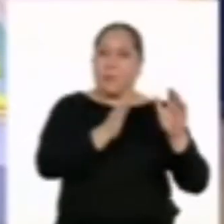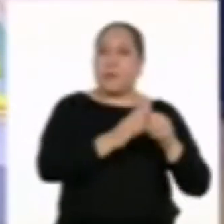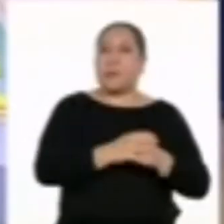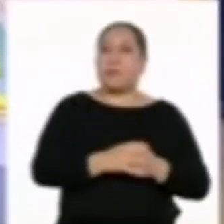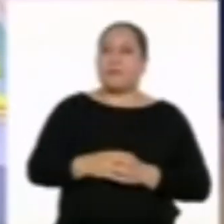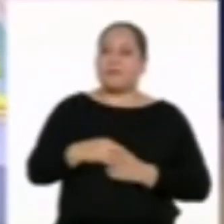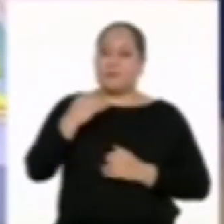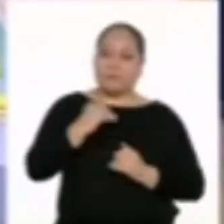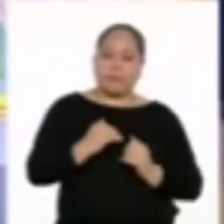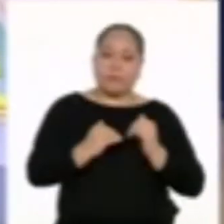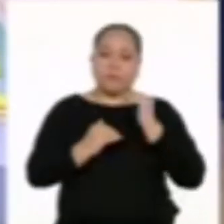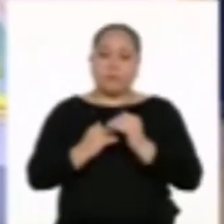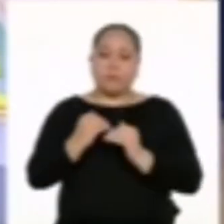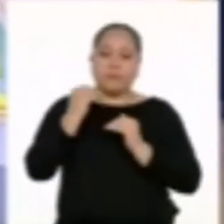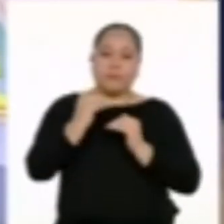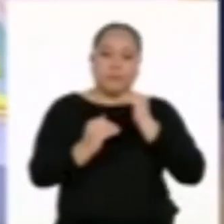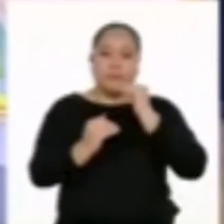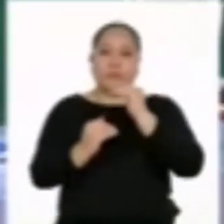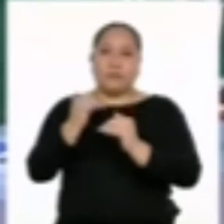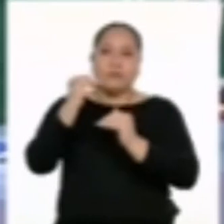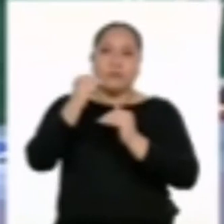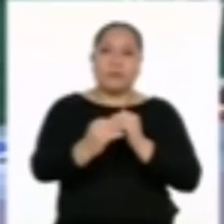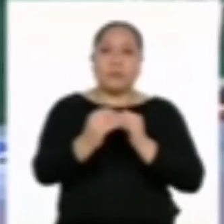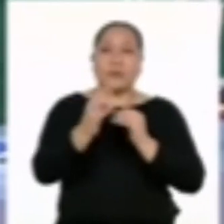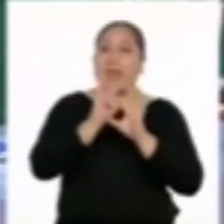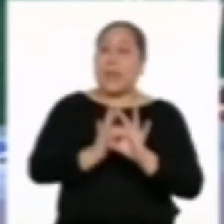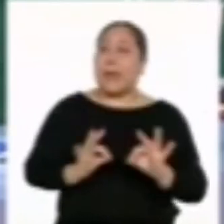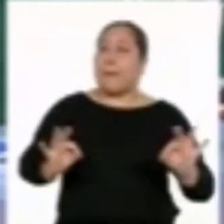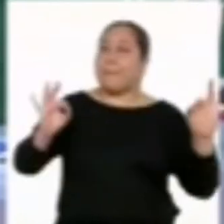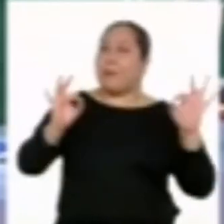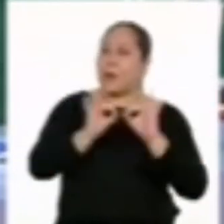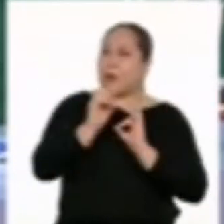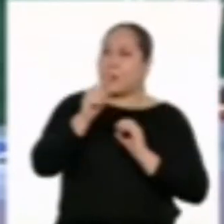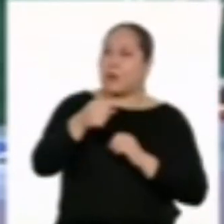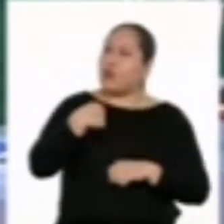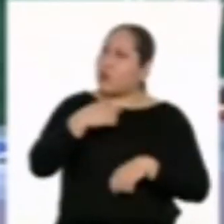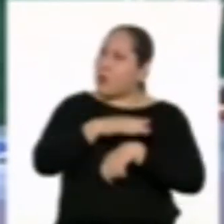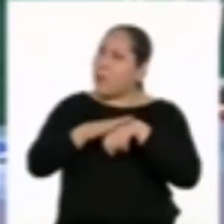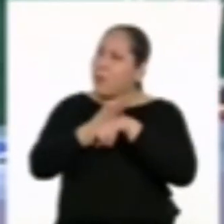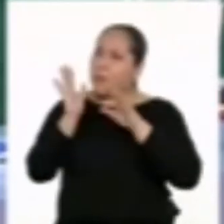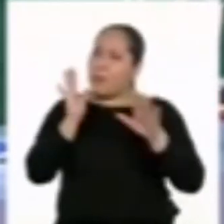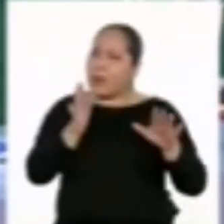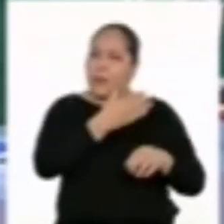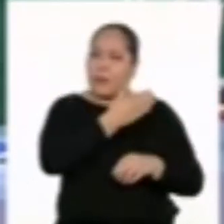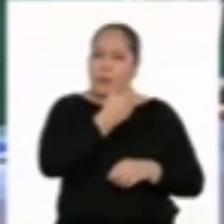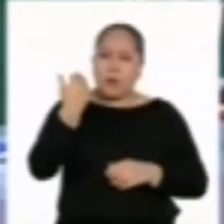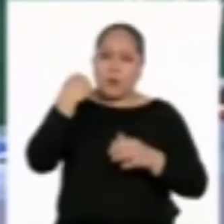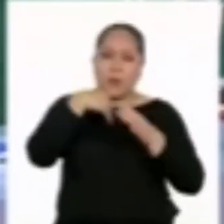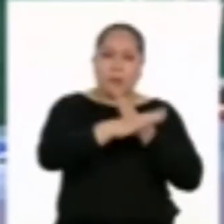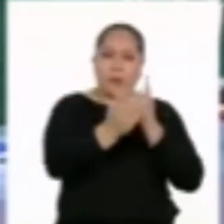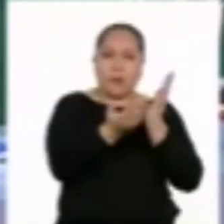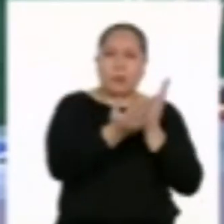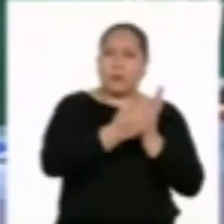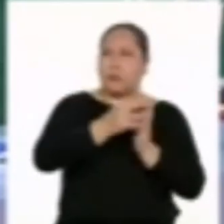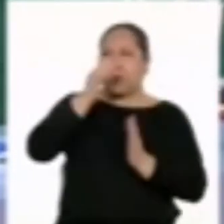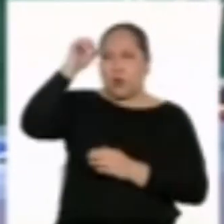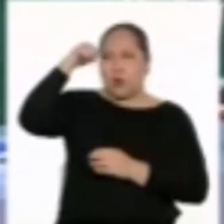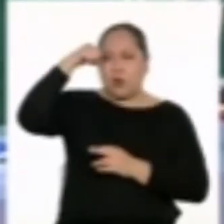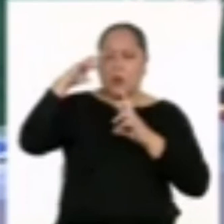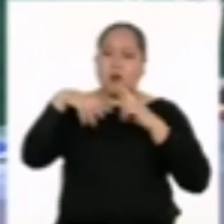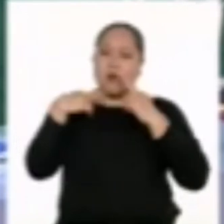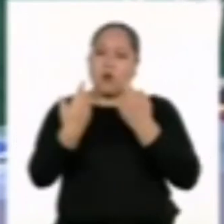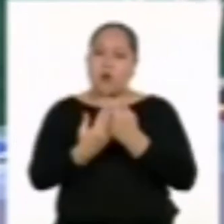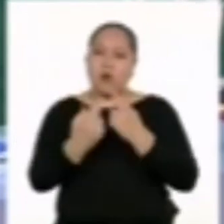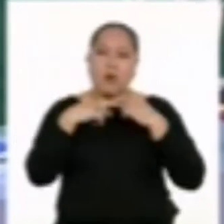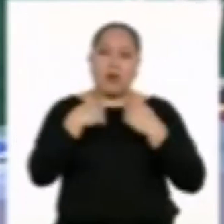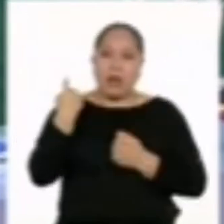Avanzar en orden es muy importante. Profesora, cuando yo hice mi plan de mejora en el colegio, recuerdo que tenía reuniones